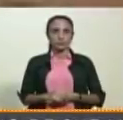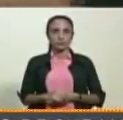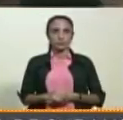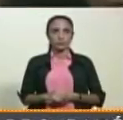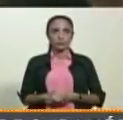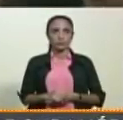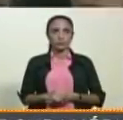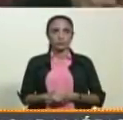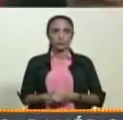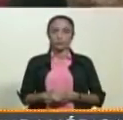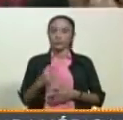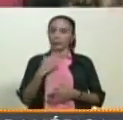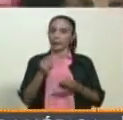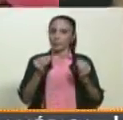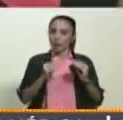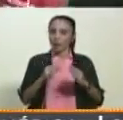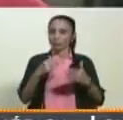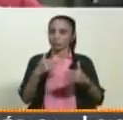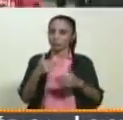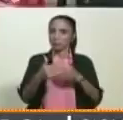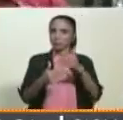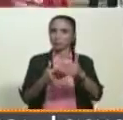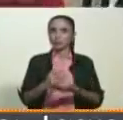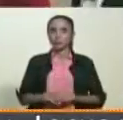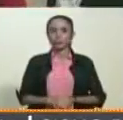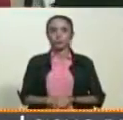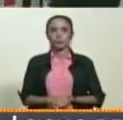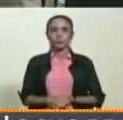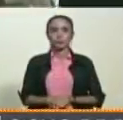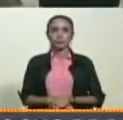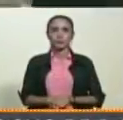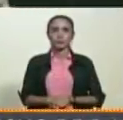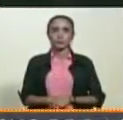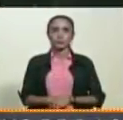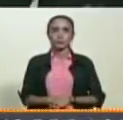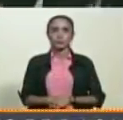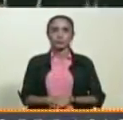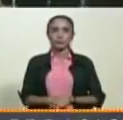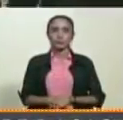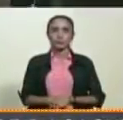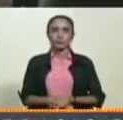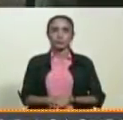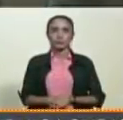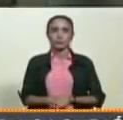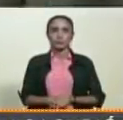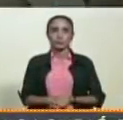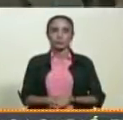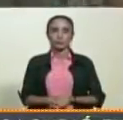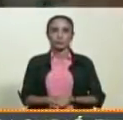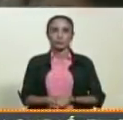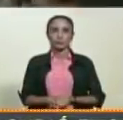dignificando la salud. Continuando, ¿verdad? Pasamos acá. Cuidado.